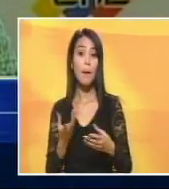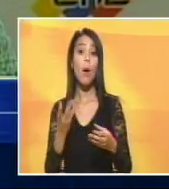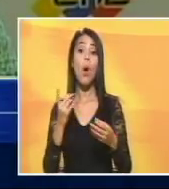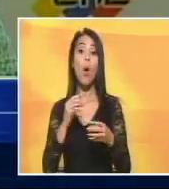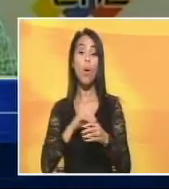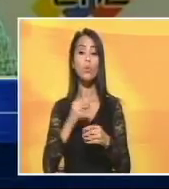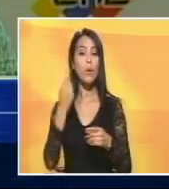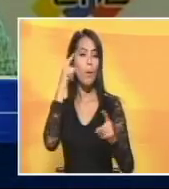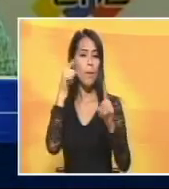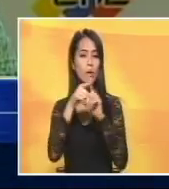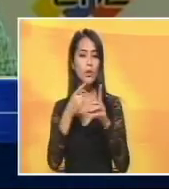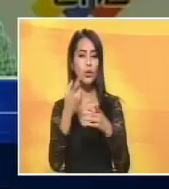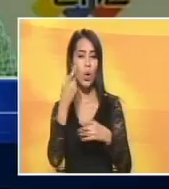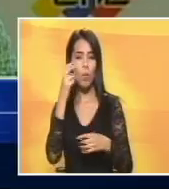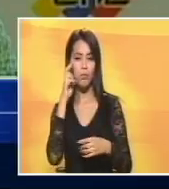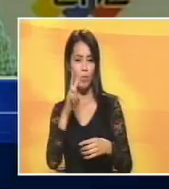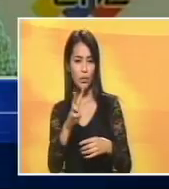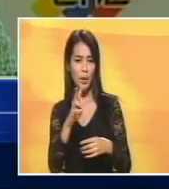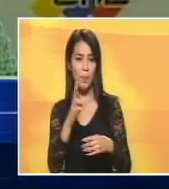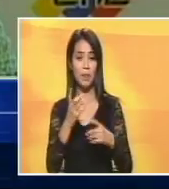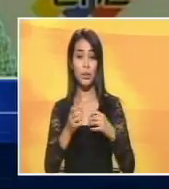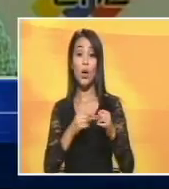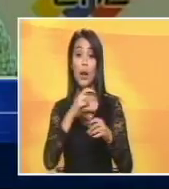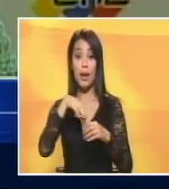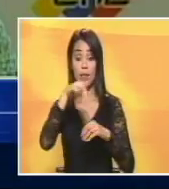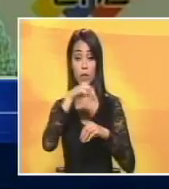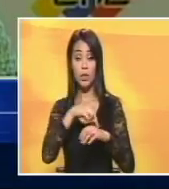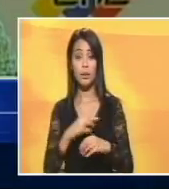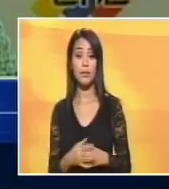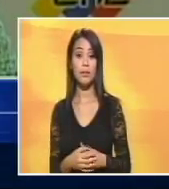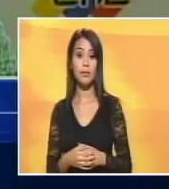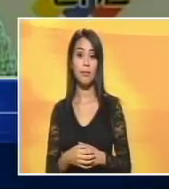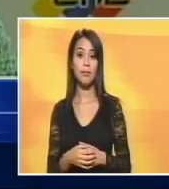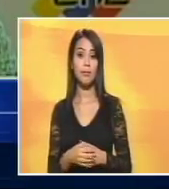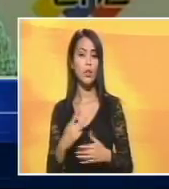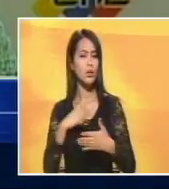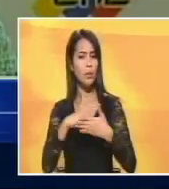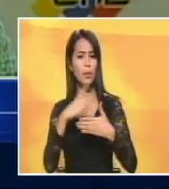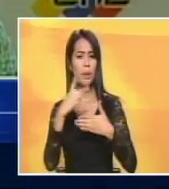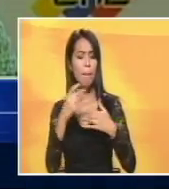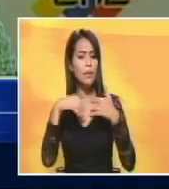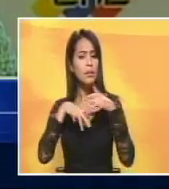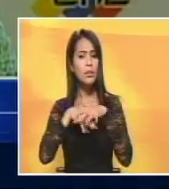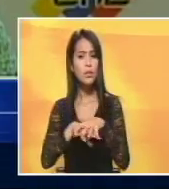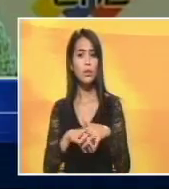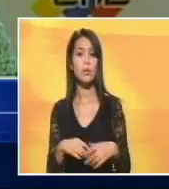de la observación nacional, más aún cuando nuestro programa incorpora